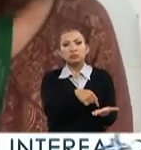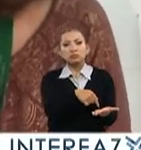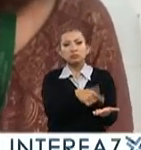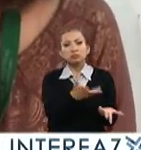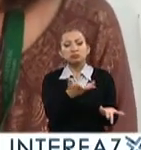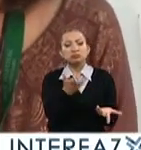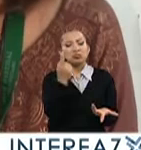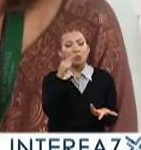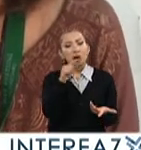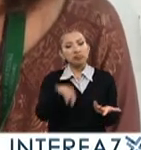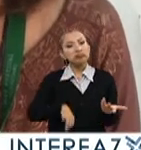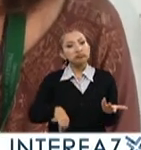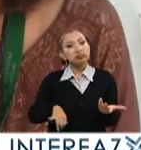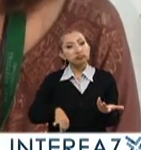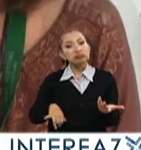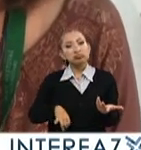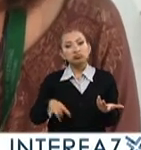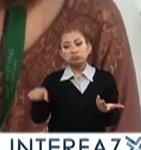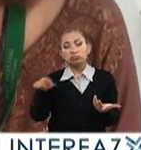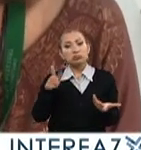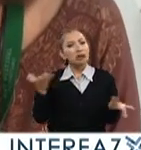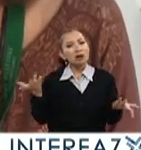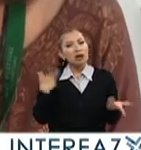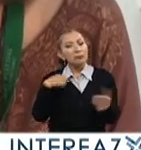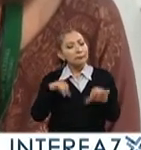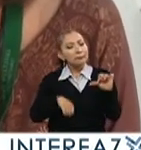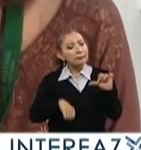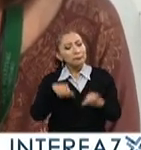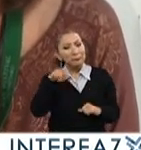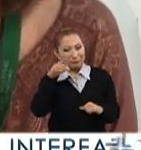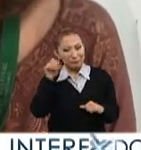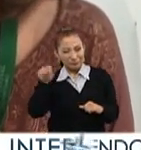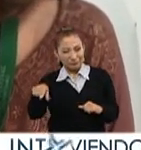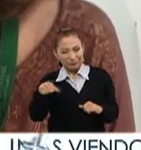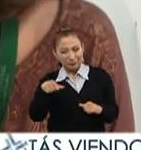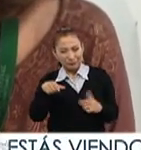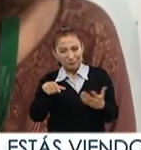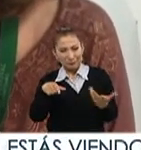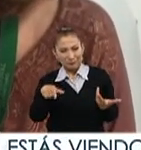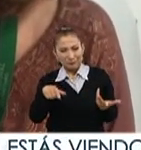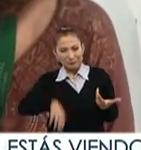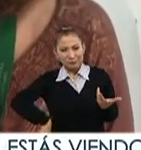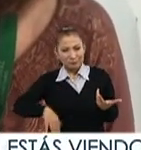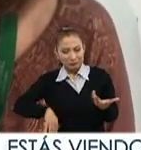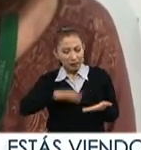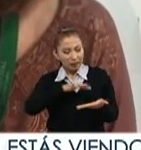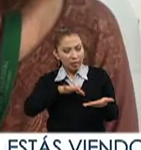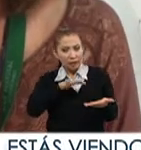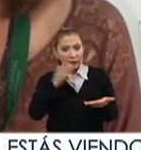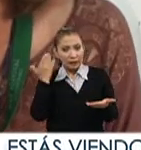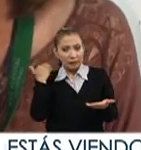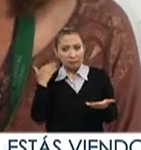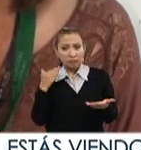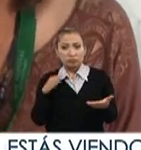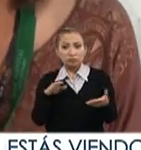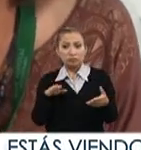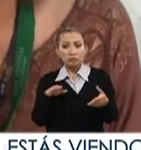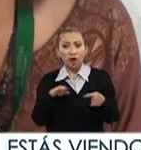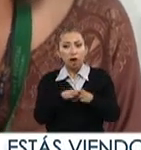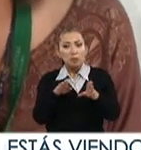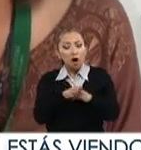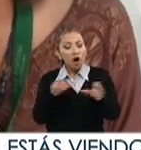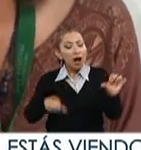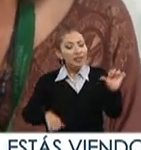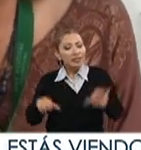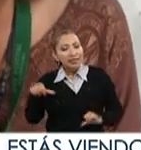me parece que interesa. Fíjate que de esta actividad que te comentaba hace un rato, como que es